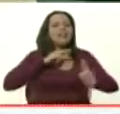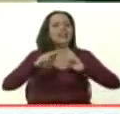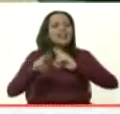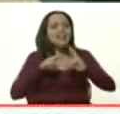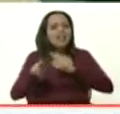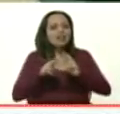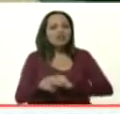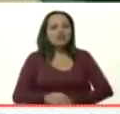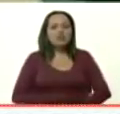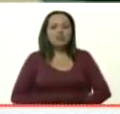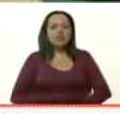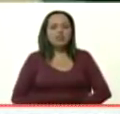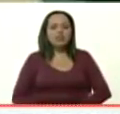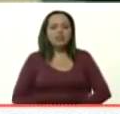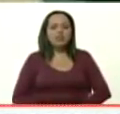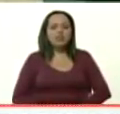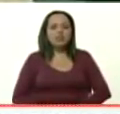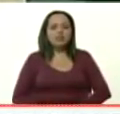relaciones consulares